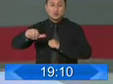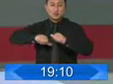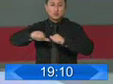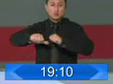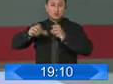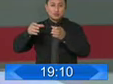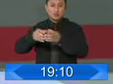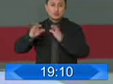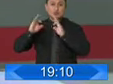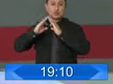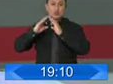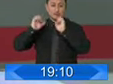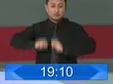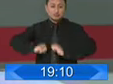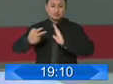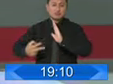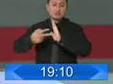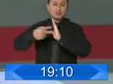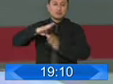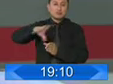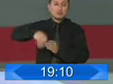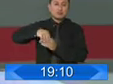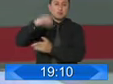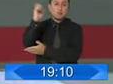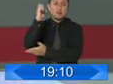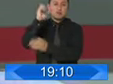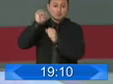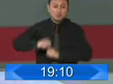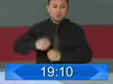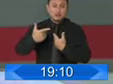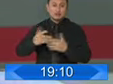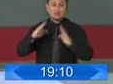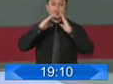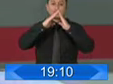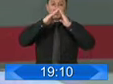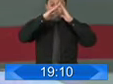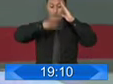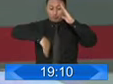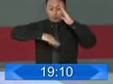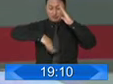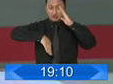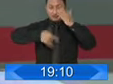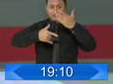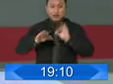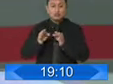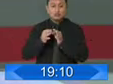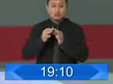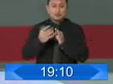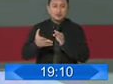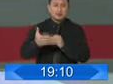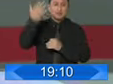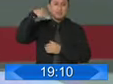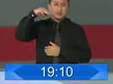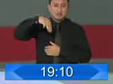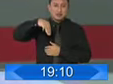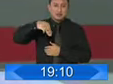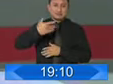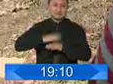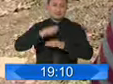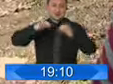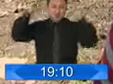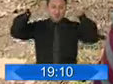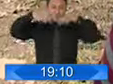zonal Tumbaco, activó el fondo de emergencia para reparar el techo de una vivienda que colapsó el pasado miércoles por las lluvias.